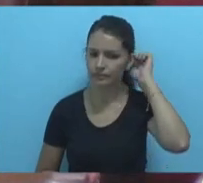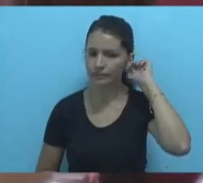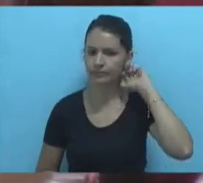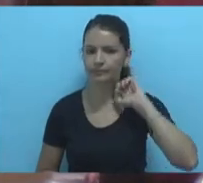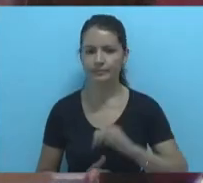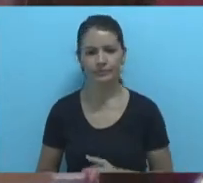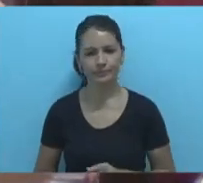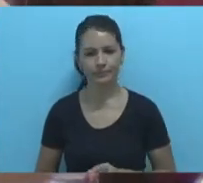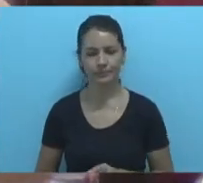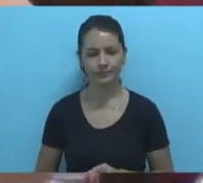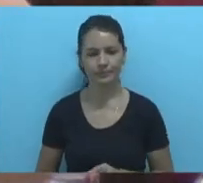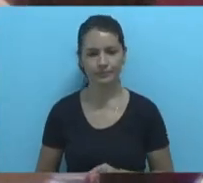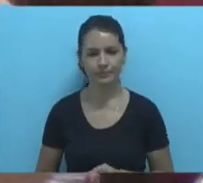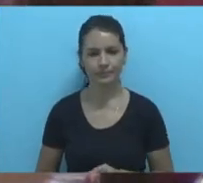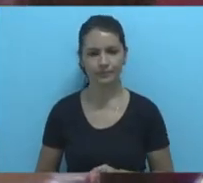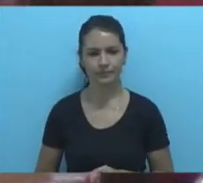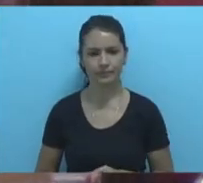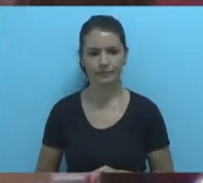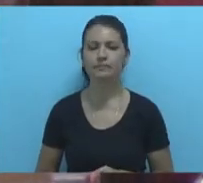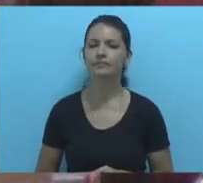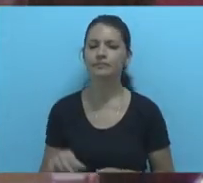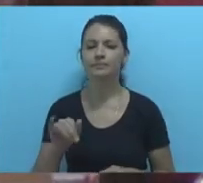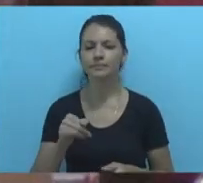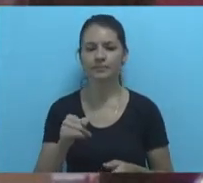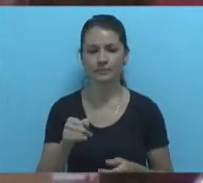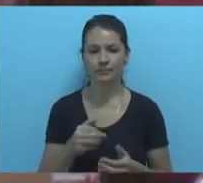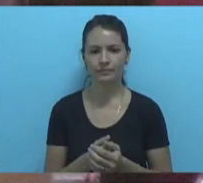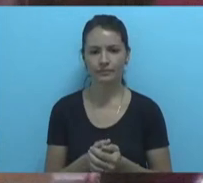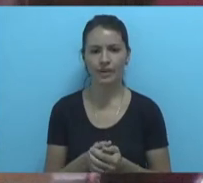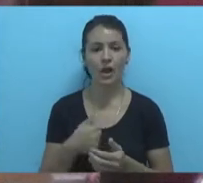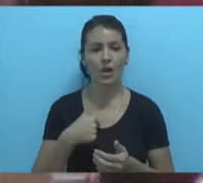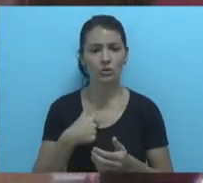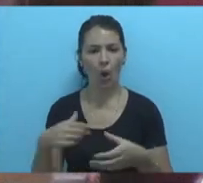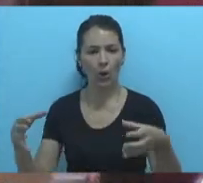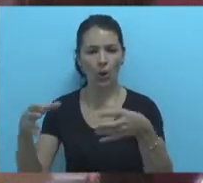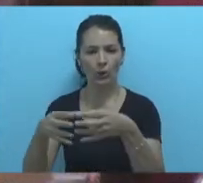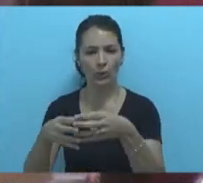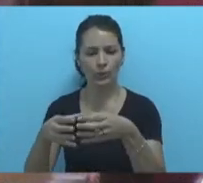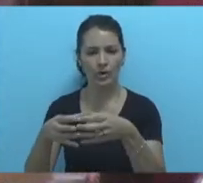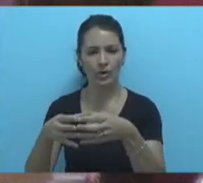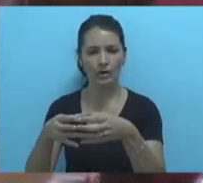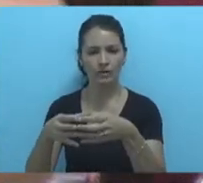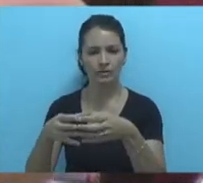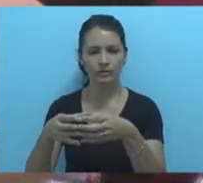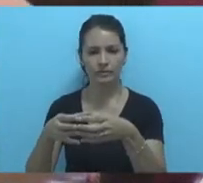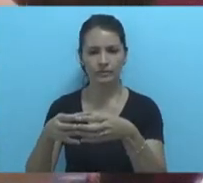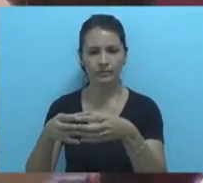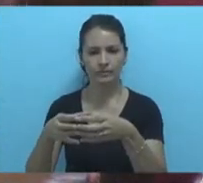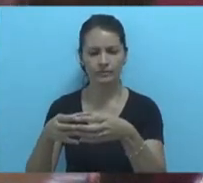Sí, diputada, cómo no. Bueno, en mi carácter de presidenta de la Comisión